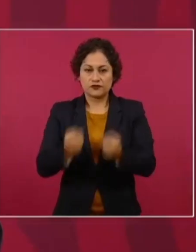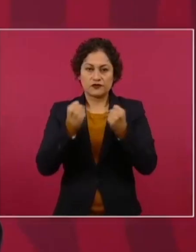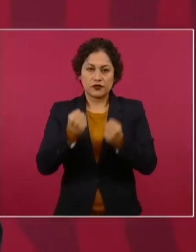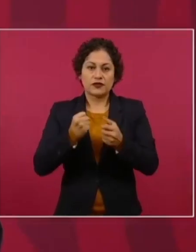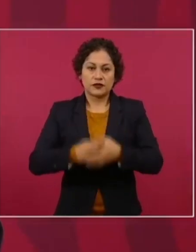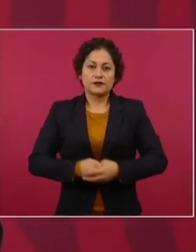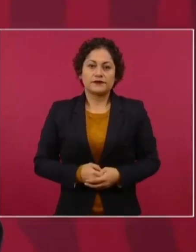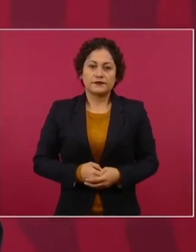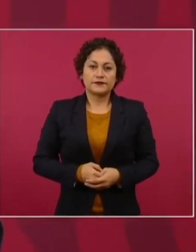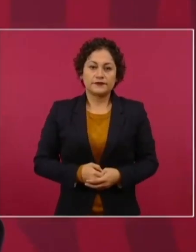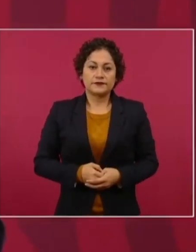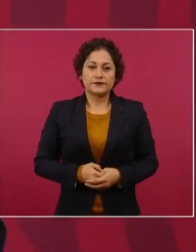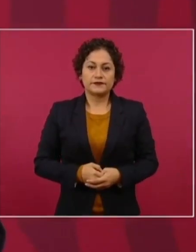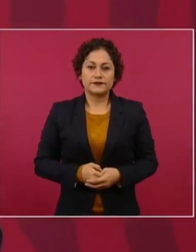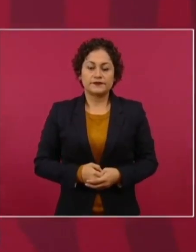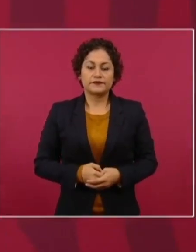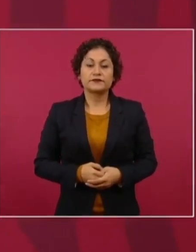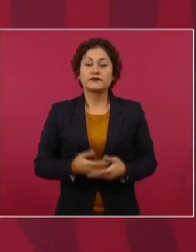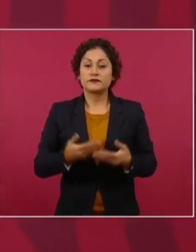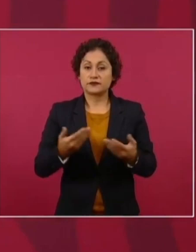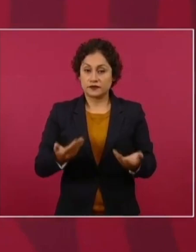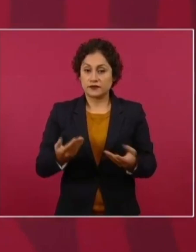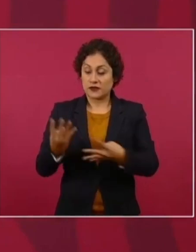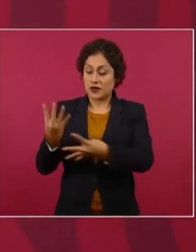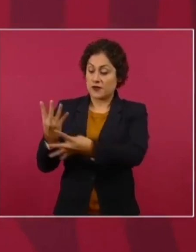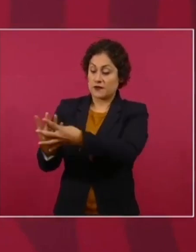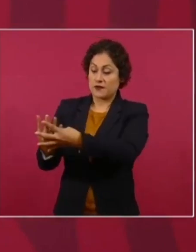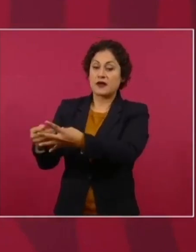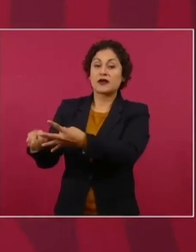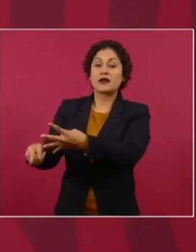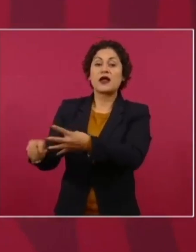Este penal se creó cuando Porfirio Díaz